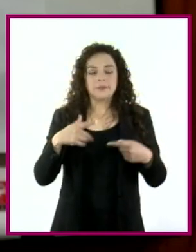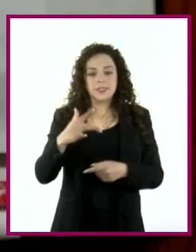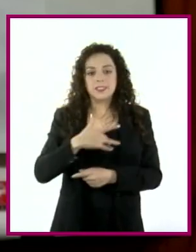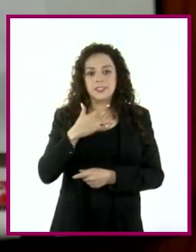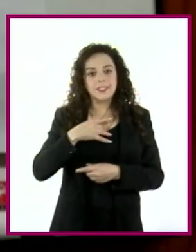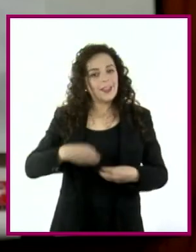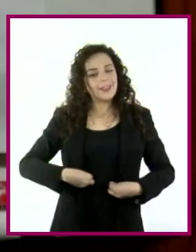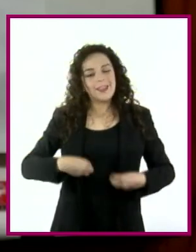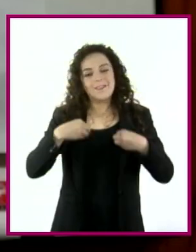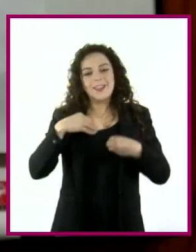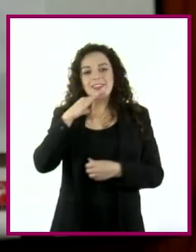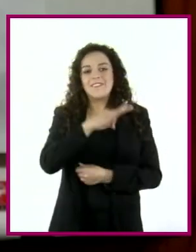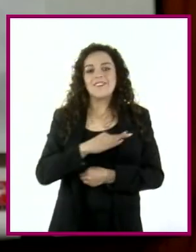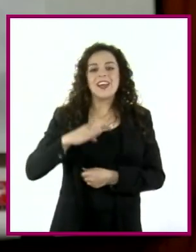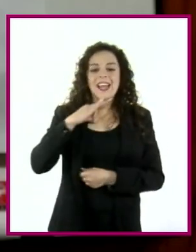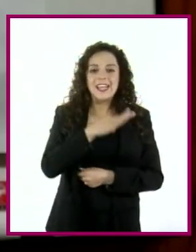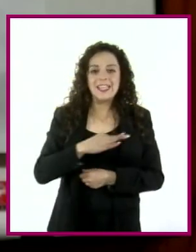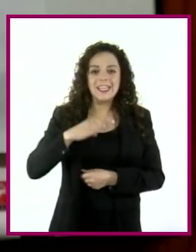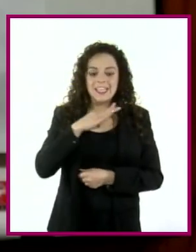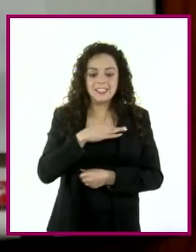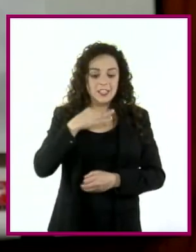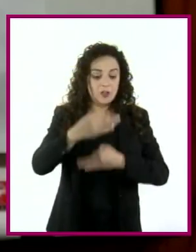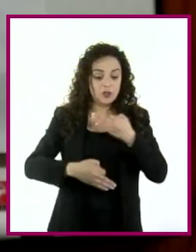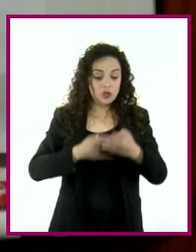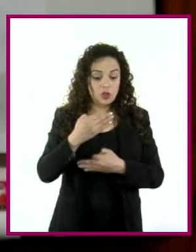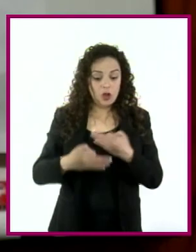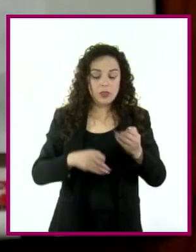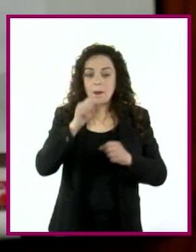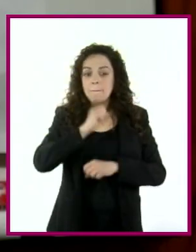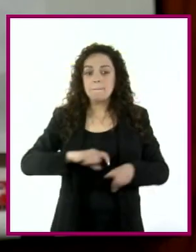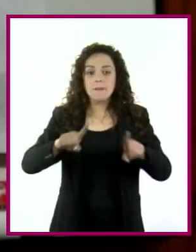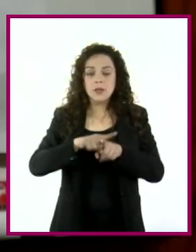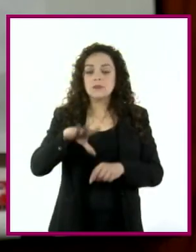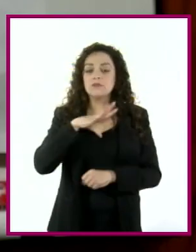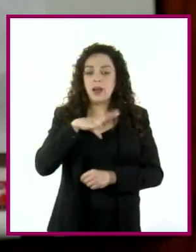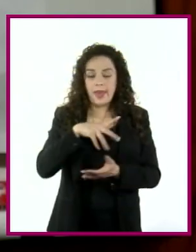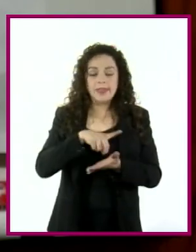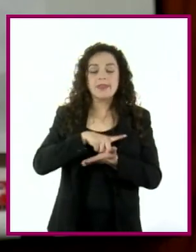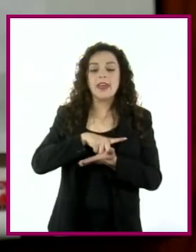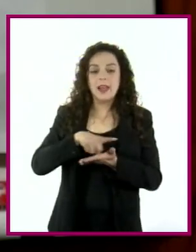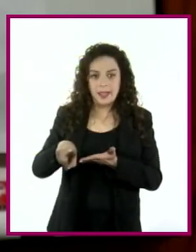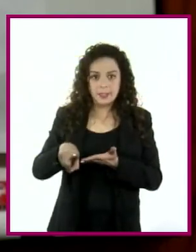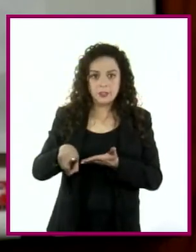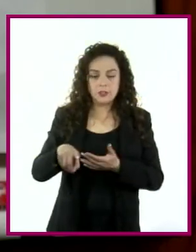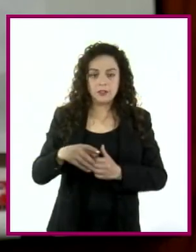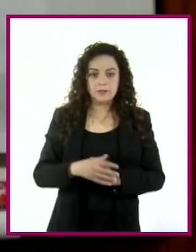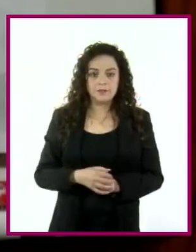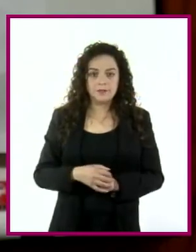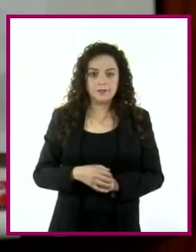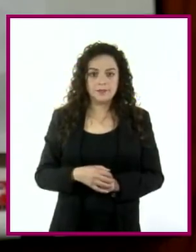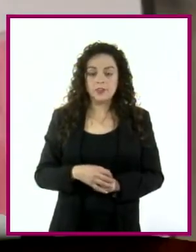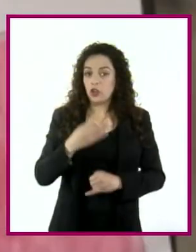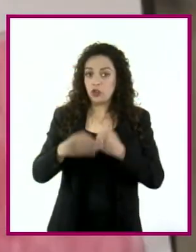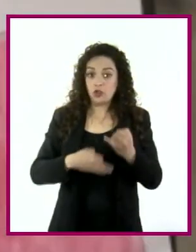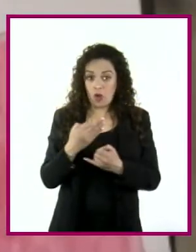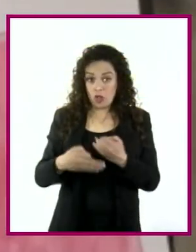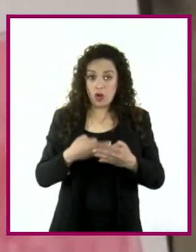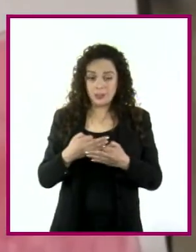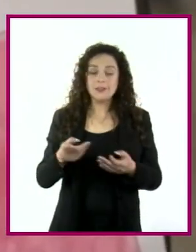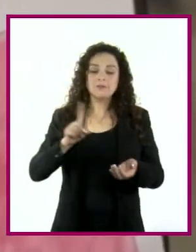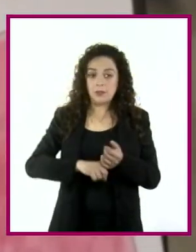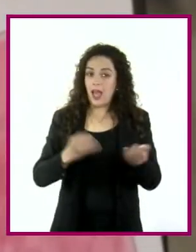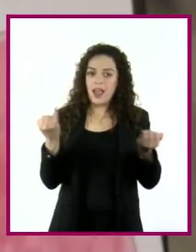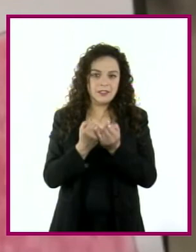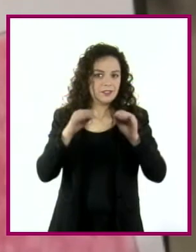vida feliz, porque todos tenemos los mismos derechos, al final todos somos iguales. Soy